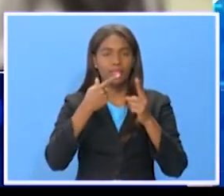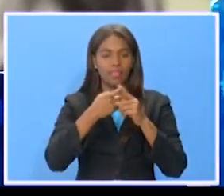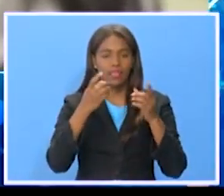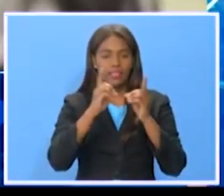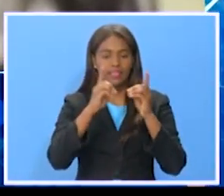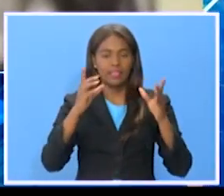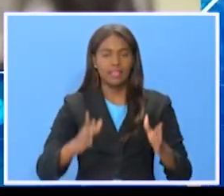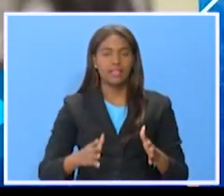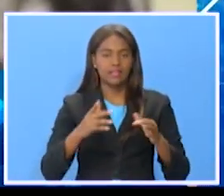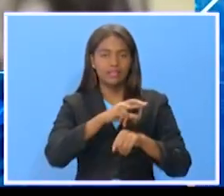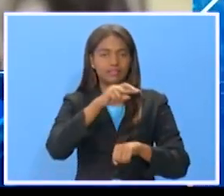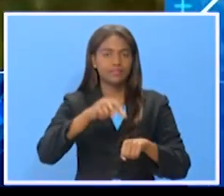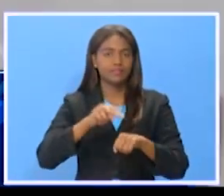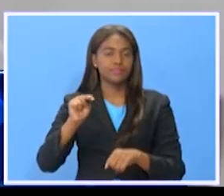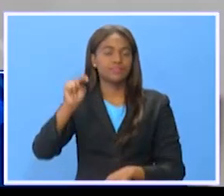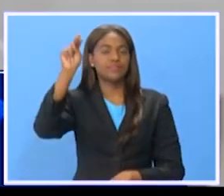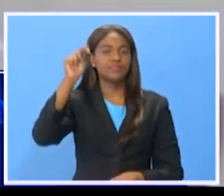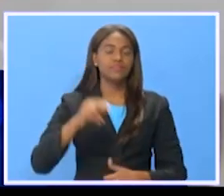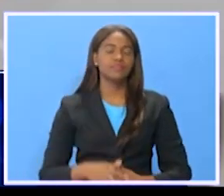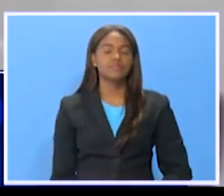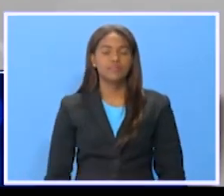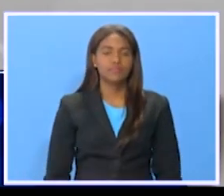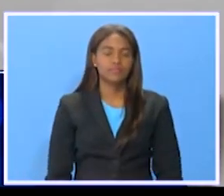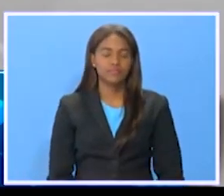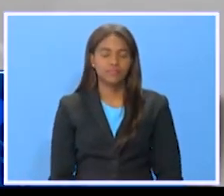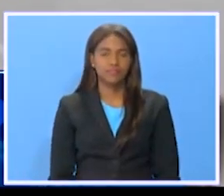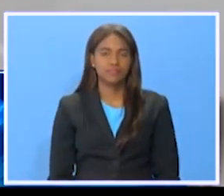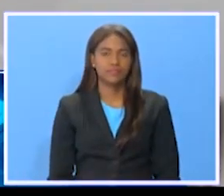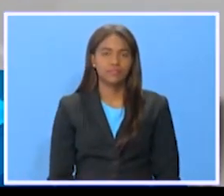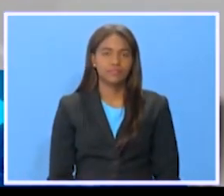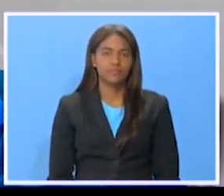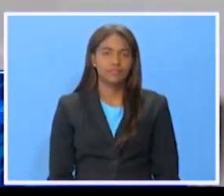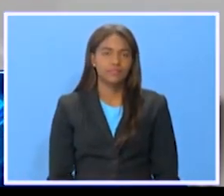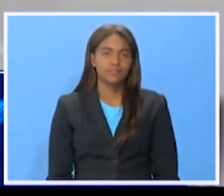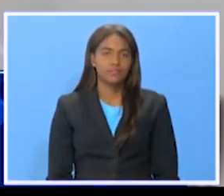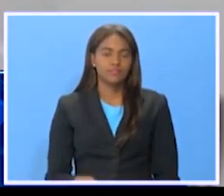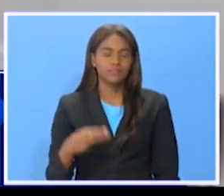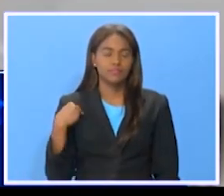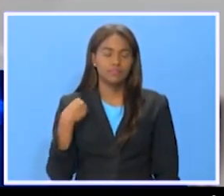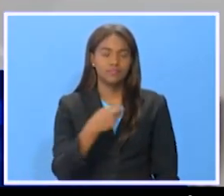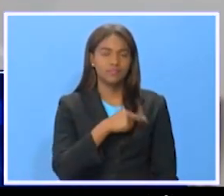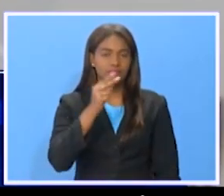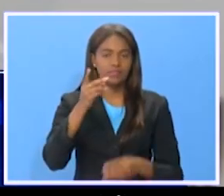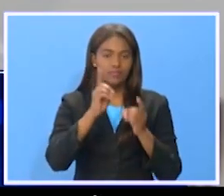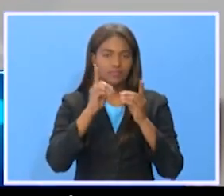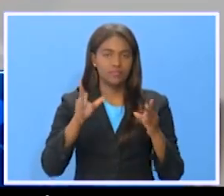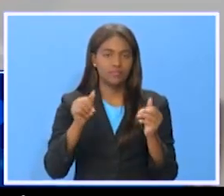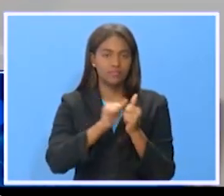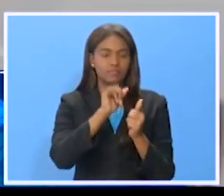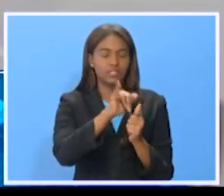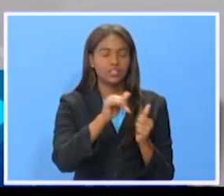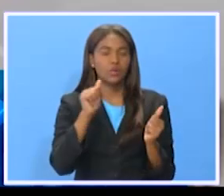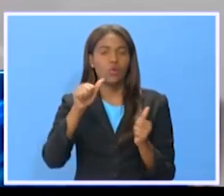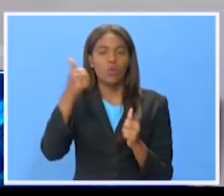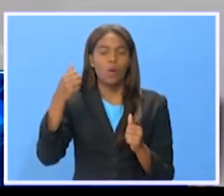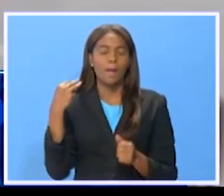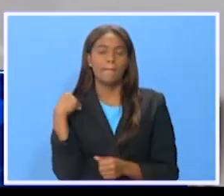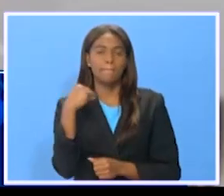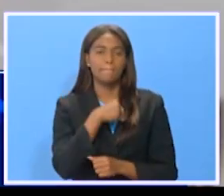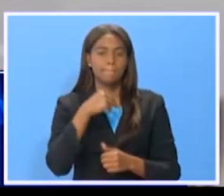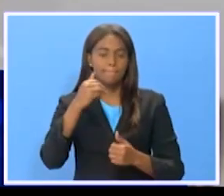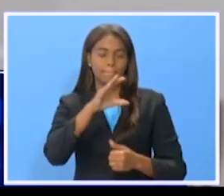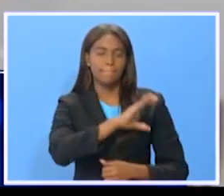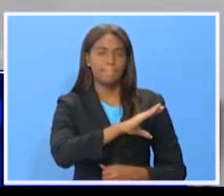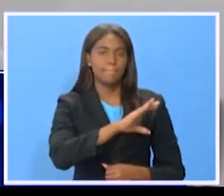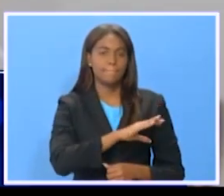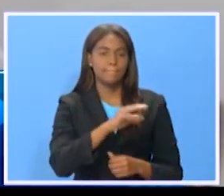Dirección Regional Norte. Miembros de la Subdirección de Investigaciones Criminales, junto a miembros de la uniformada, tras